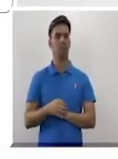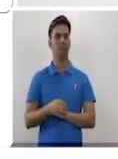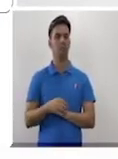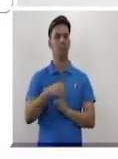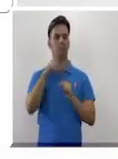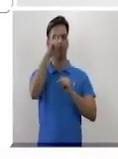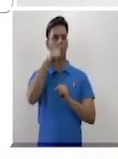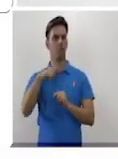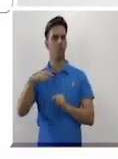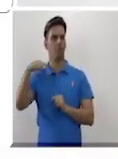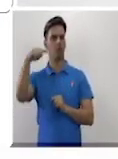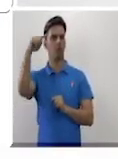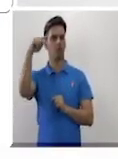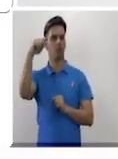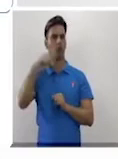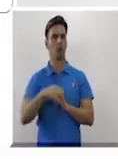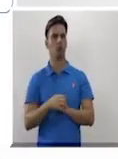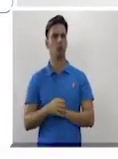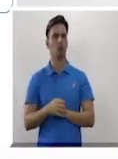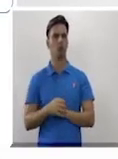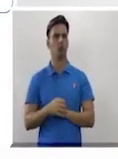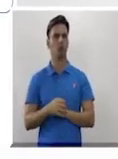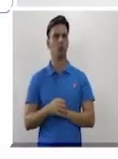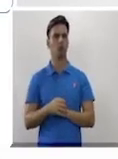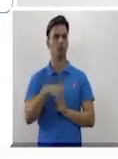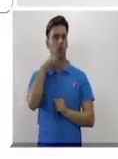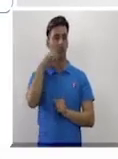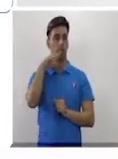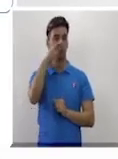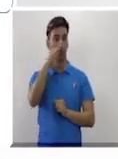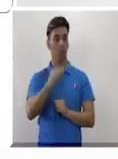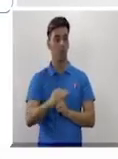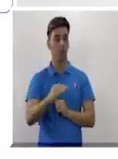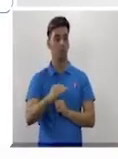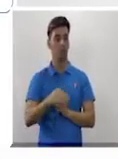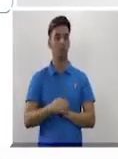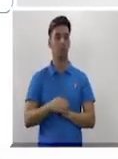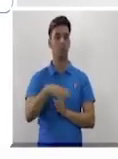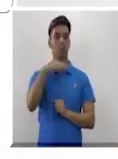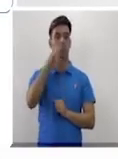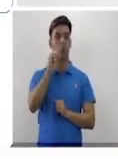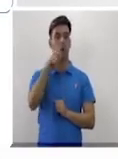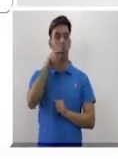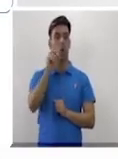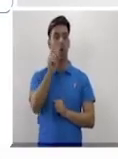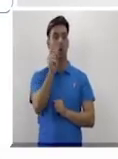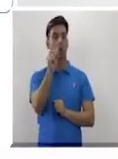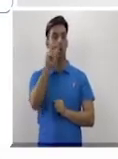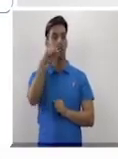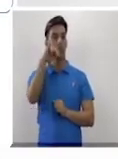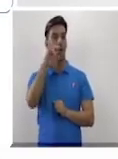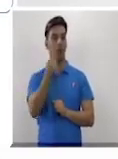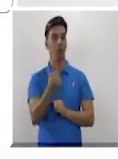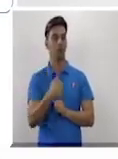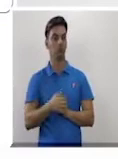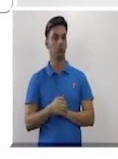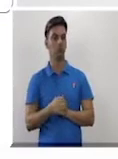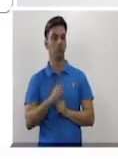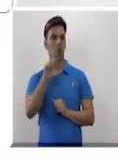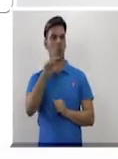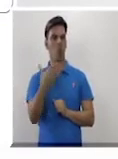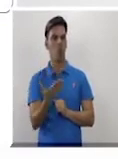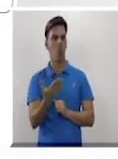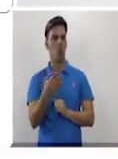que menos 4. Estamos hablando de monotonía, de comportamiento del crecimiento de